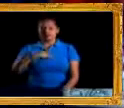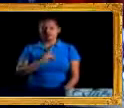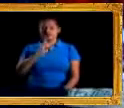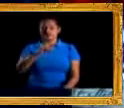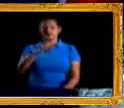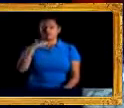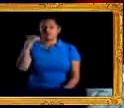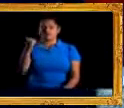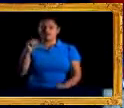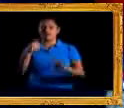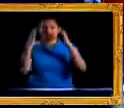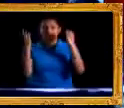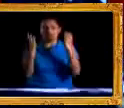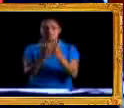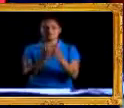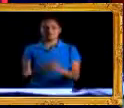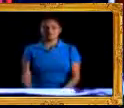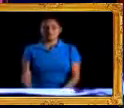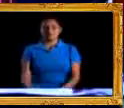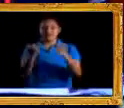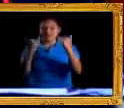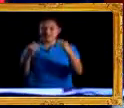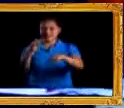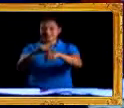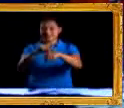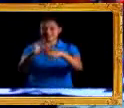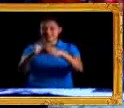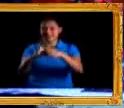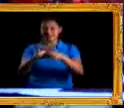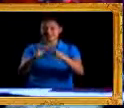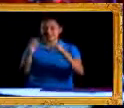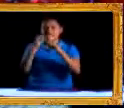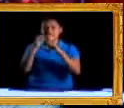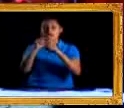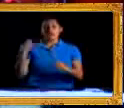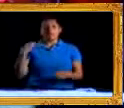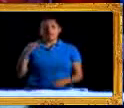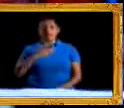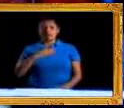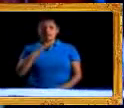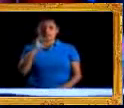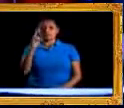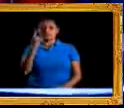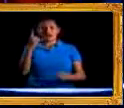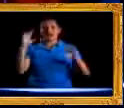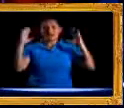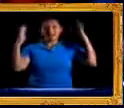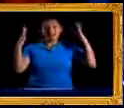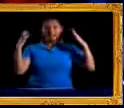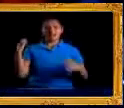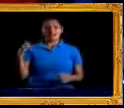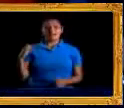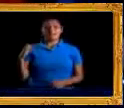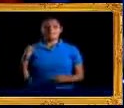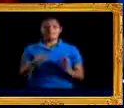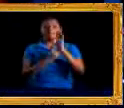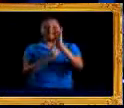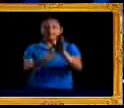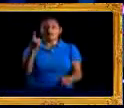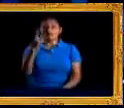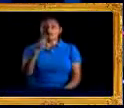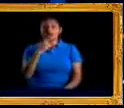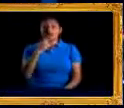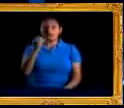Y hoy viene la palabra. Y para mí es una alegría poder presentar a un hermano que precisamente es de